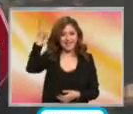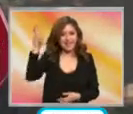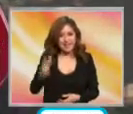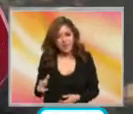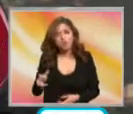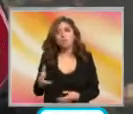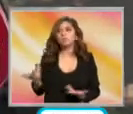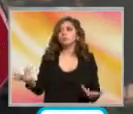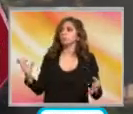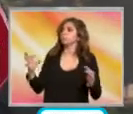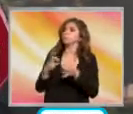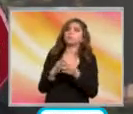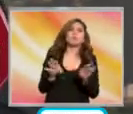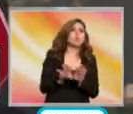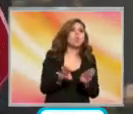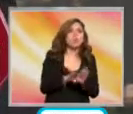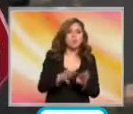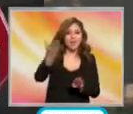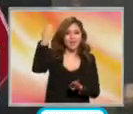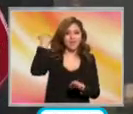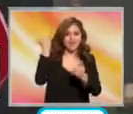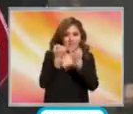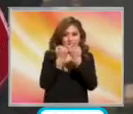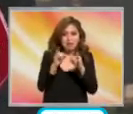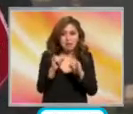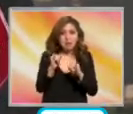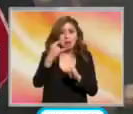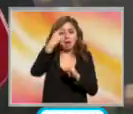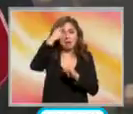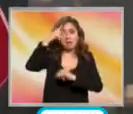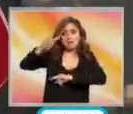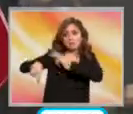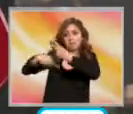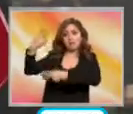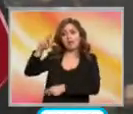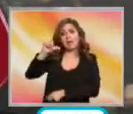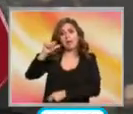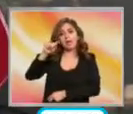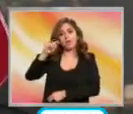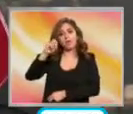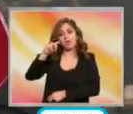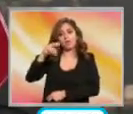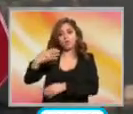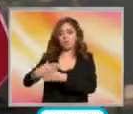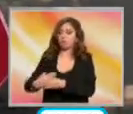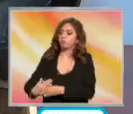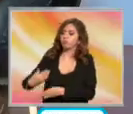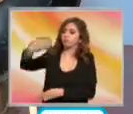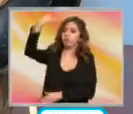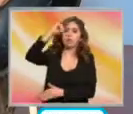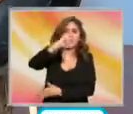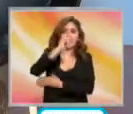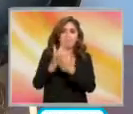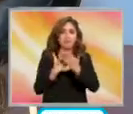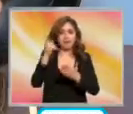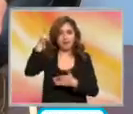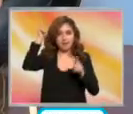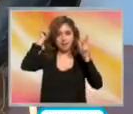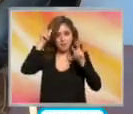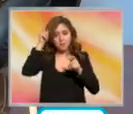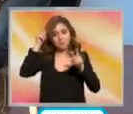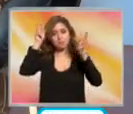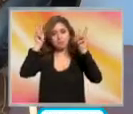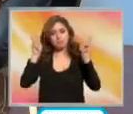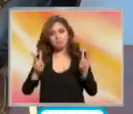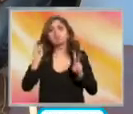algo que nos uniera, ¿no? A los Sí. mexicanos, el movimiento de independencia. Pues Sí. va a Totonilco y saca el estandarte de la Virgen de Guadalupe. Sí, sí. Saca el estandarte, que es